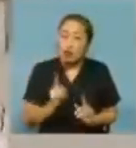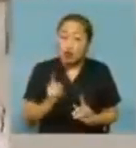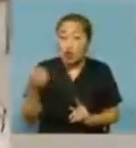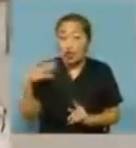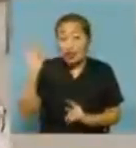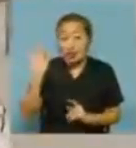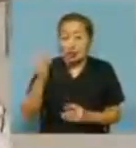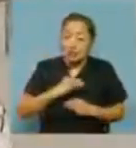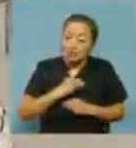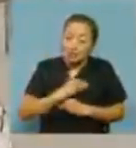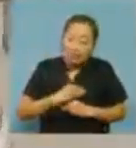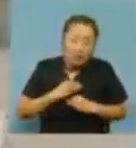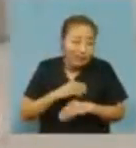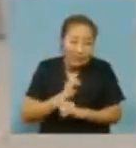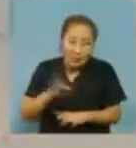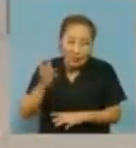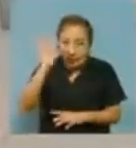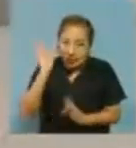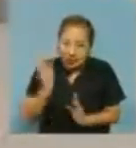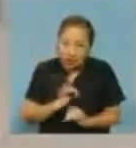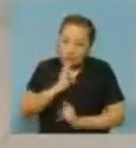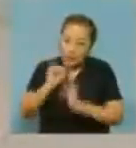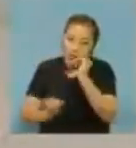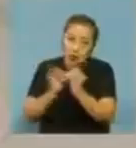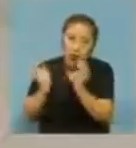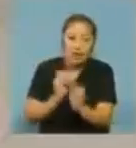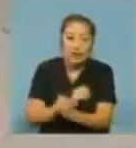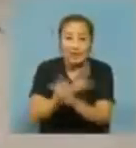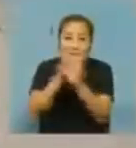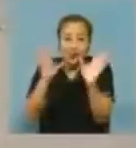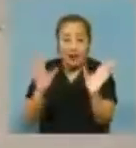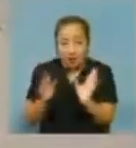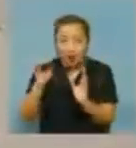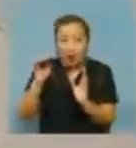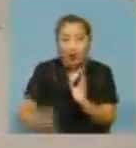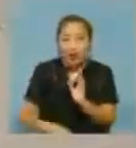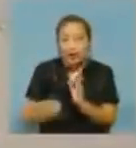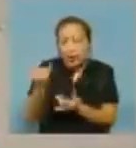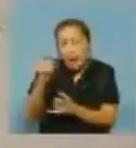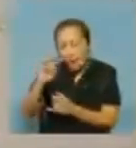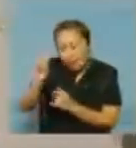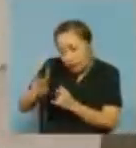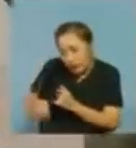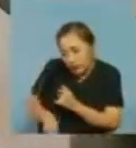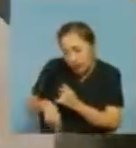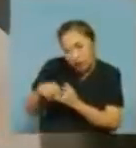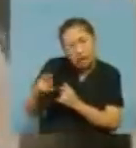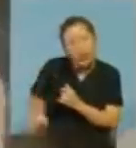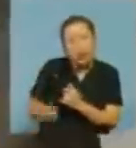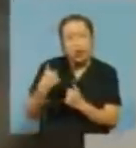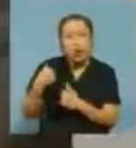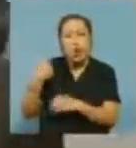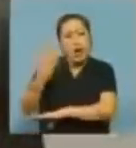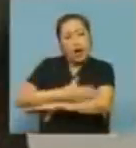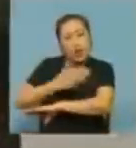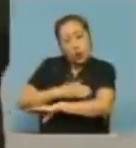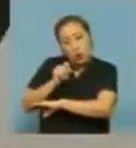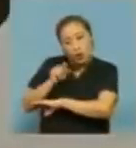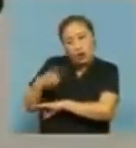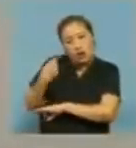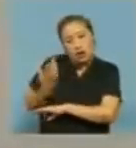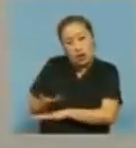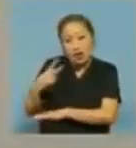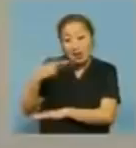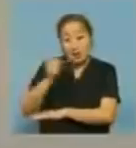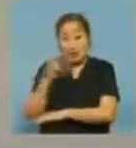de esta lamentable situación, a partir de un relato muy claro, a partir de ciertos indicadores que estaban presentes en la conducta